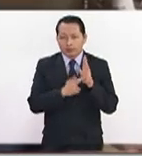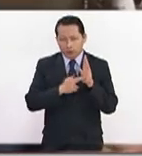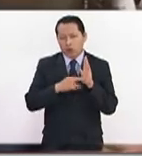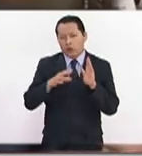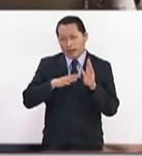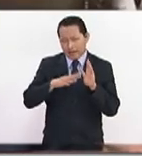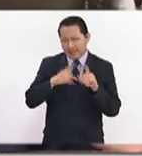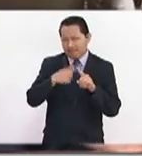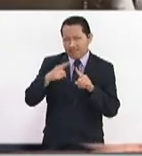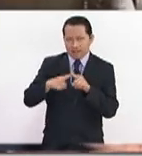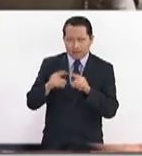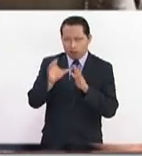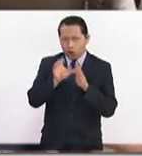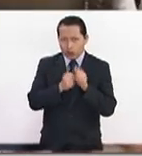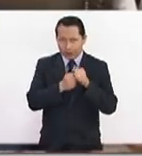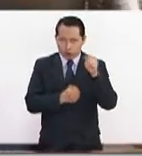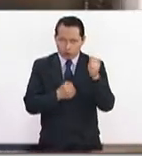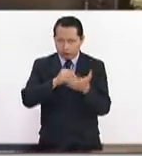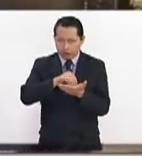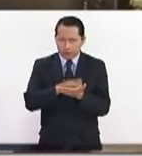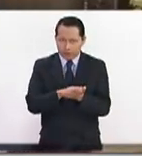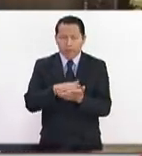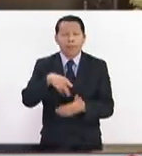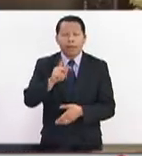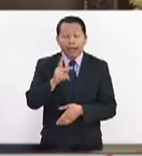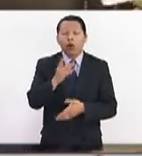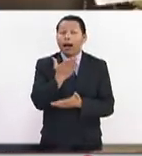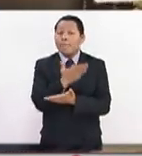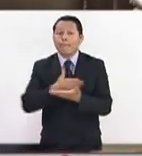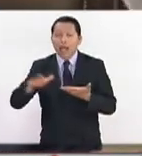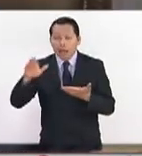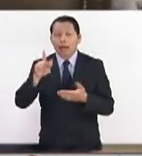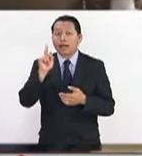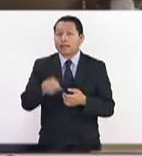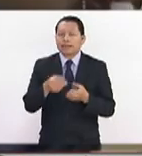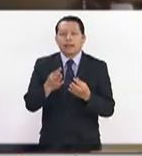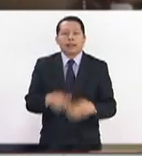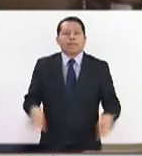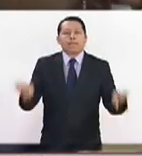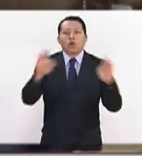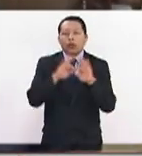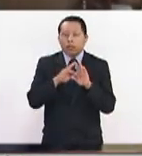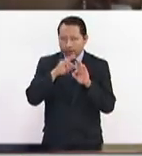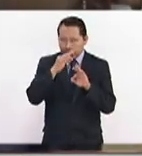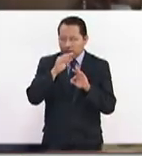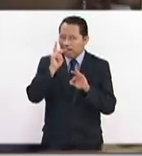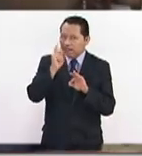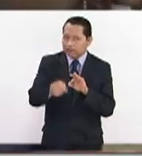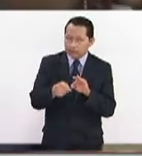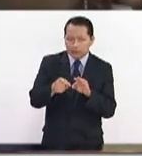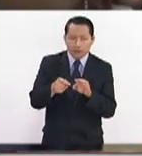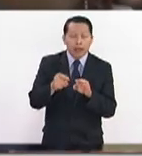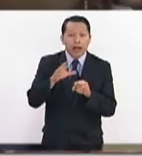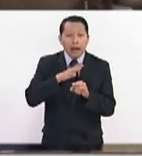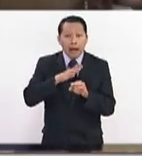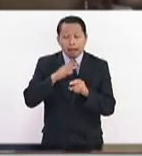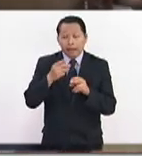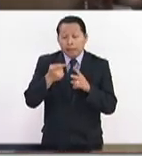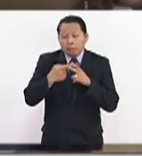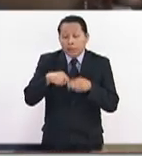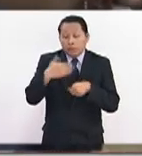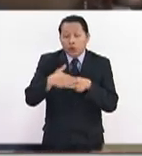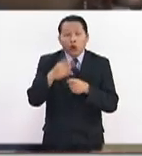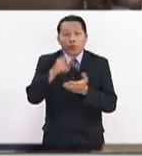como lo establece la Constitución. Pero por otro lado, para ti, es bien importante establecer también que esto va a ser el preludio de